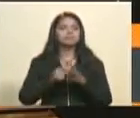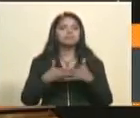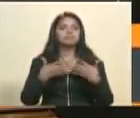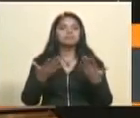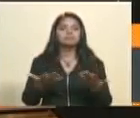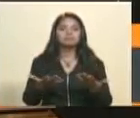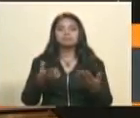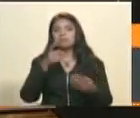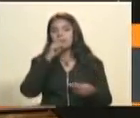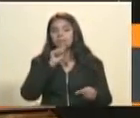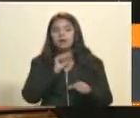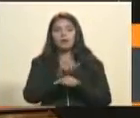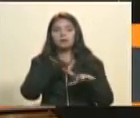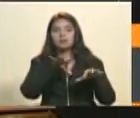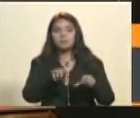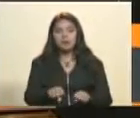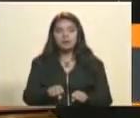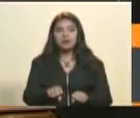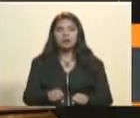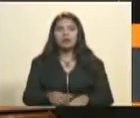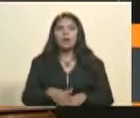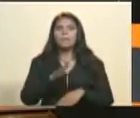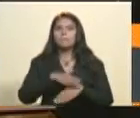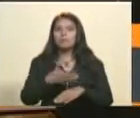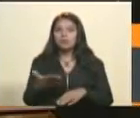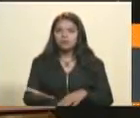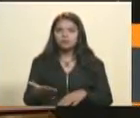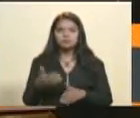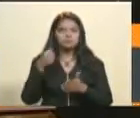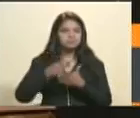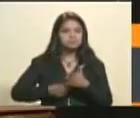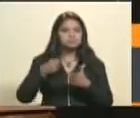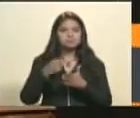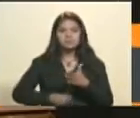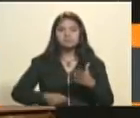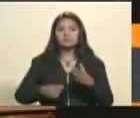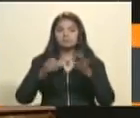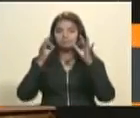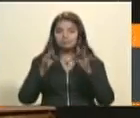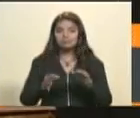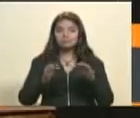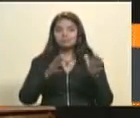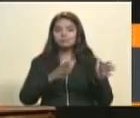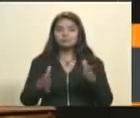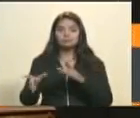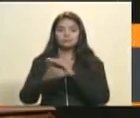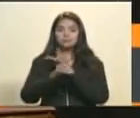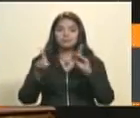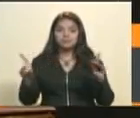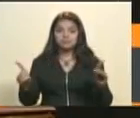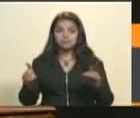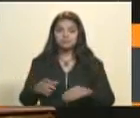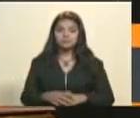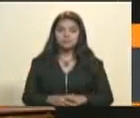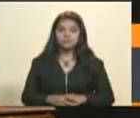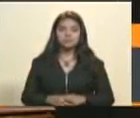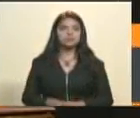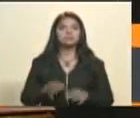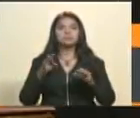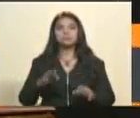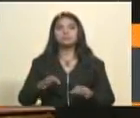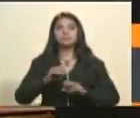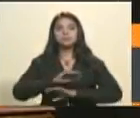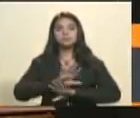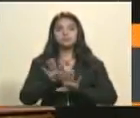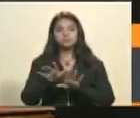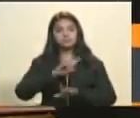una venganza imperial por su afán en aras de consolidar la democracia, de conferir